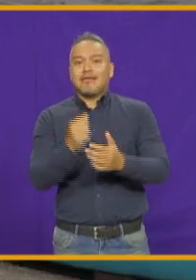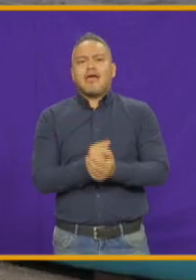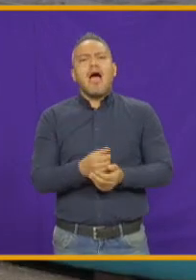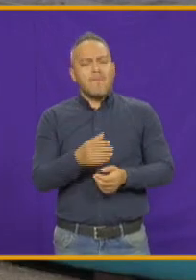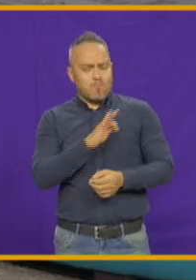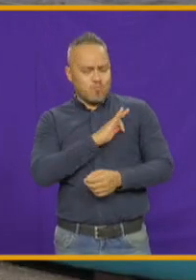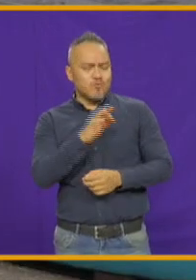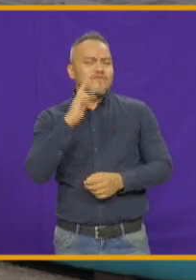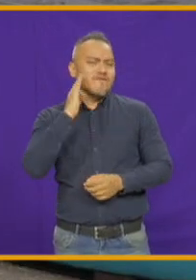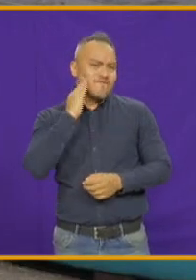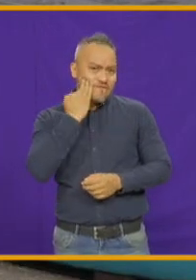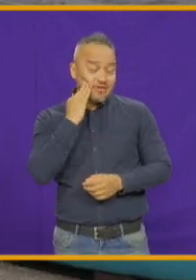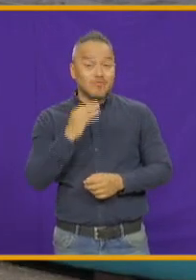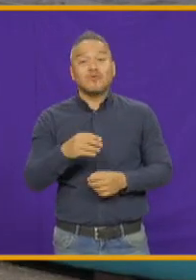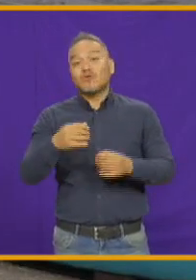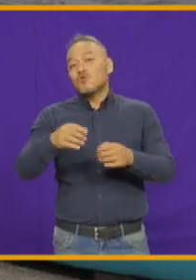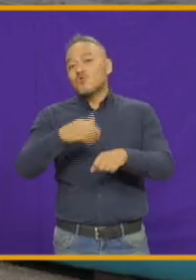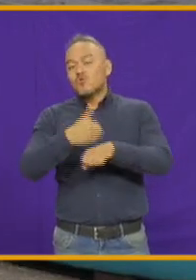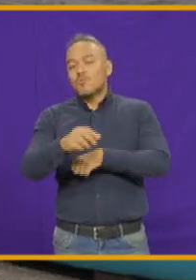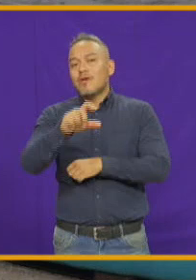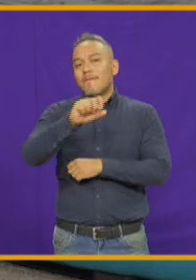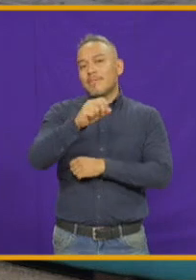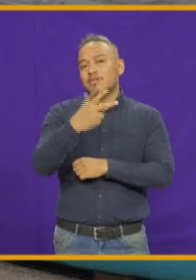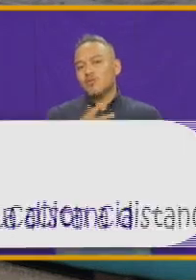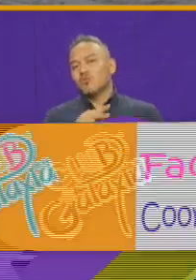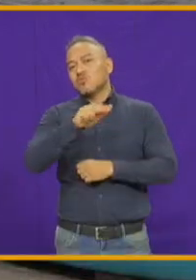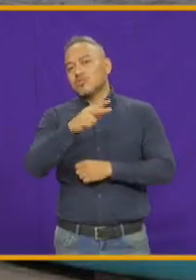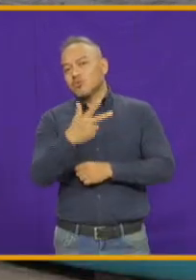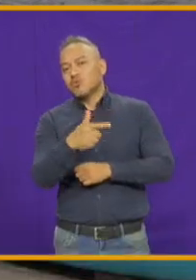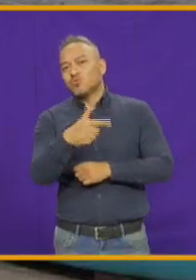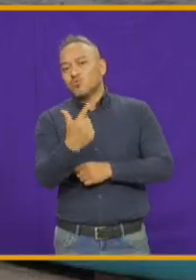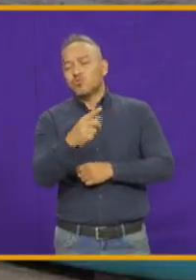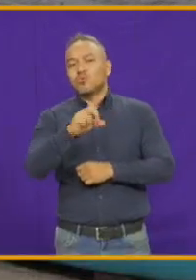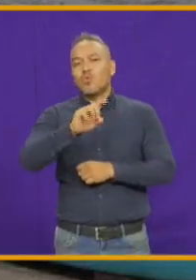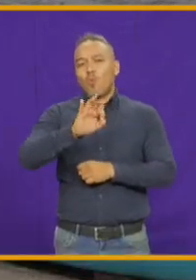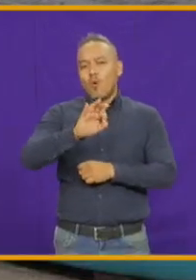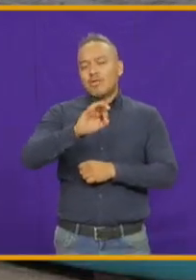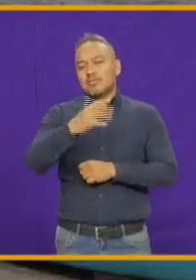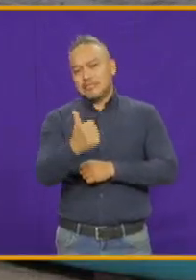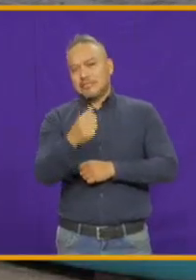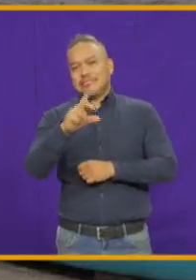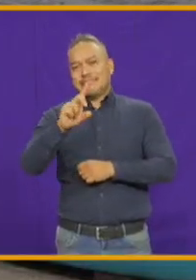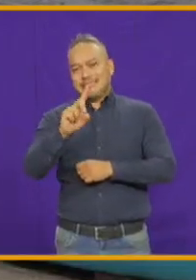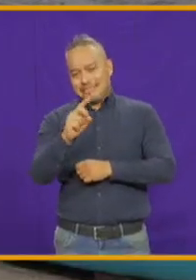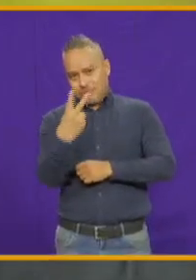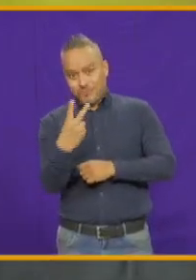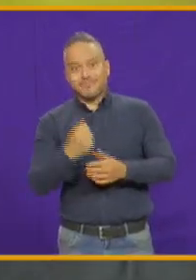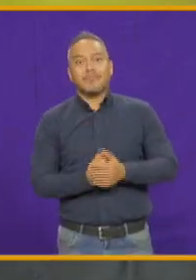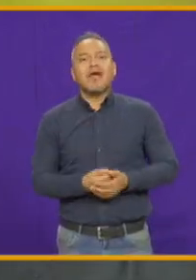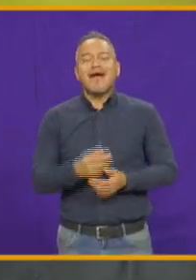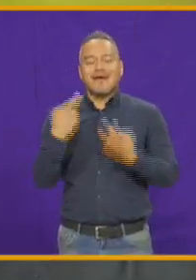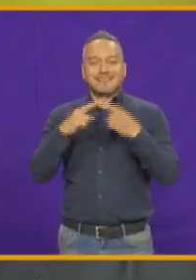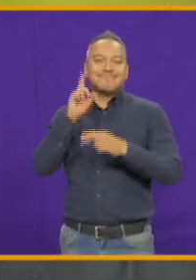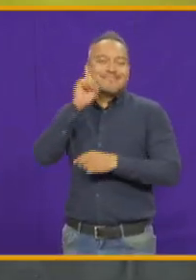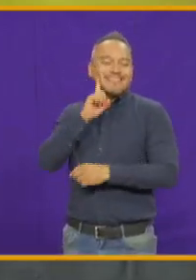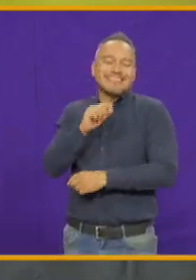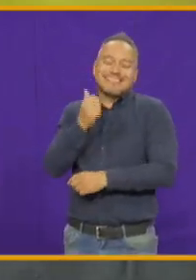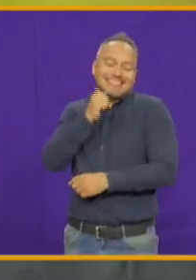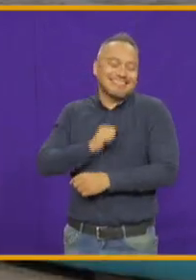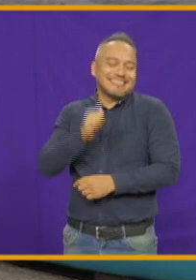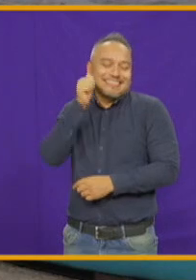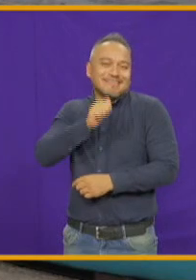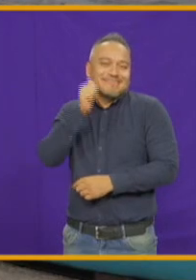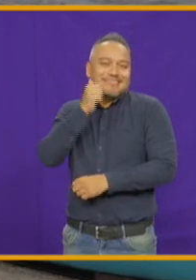en el teléfono 22 88 12 46 32 maestra Maricruz nogal siempre es un gusto que nos acompañe Gracias